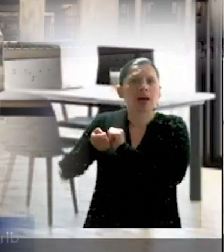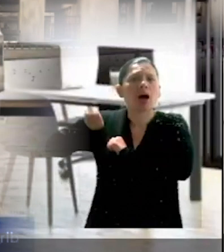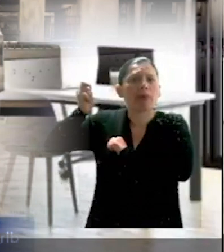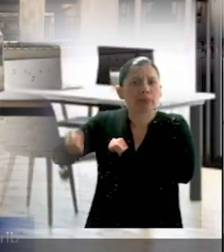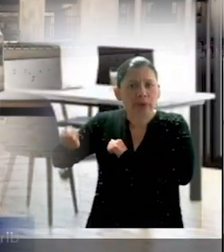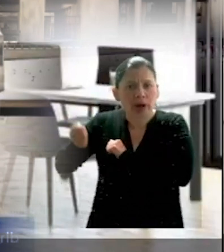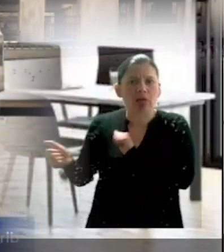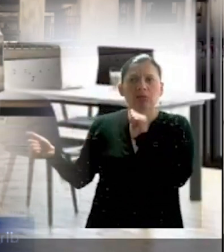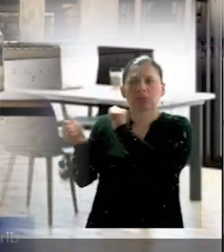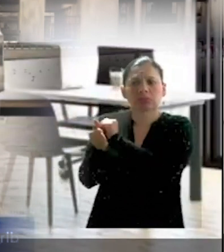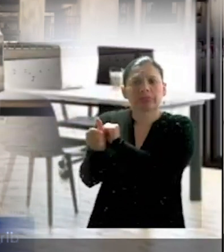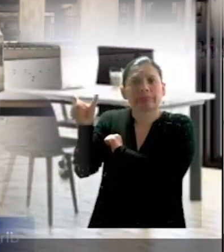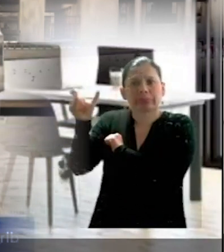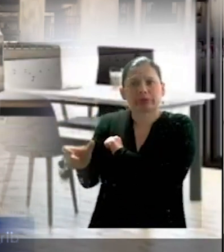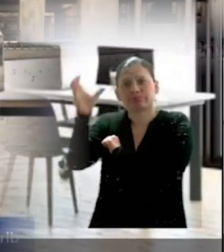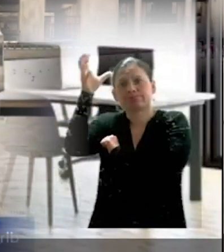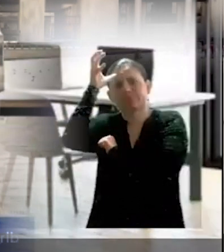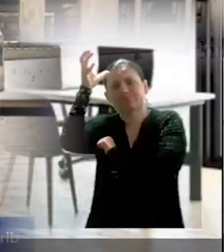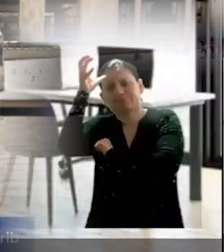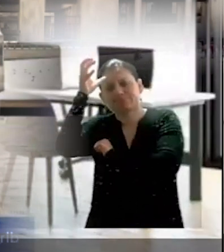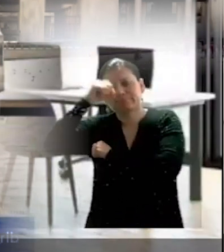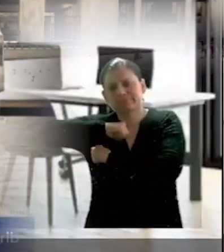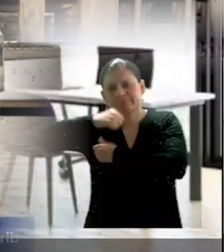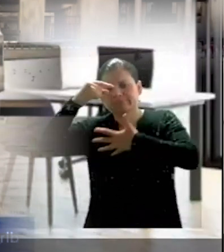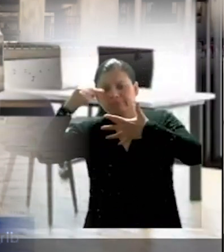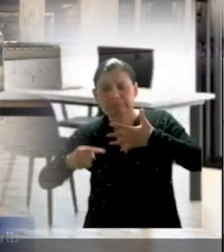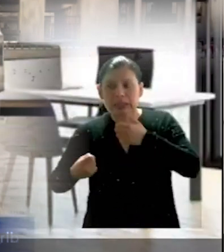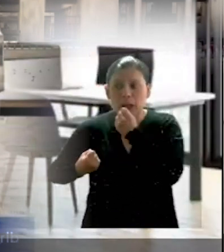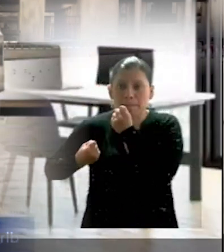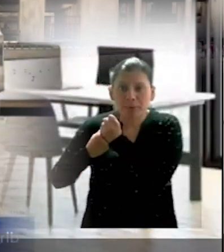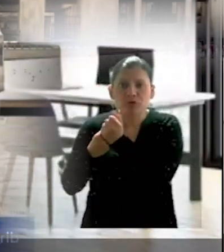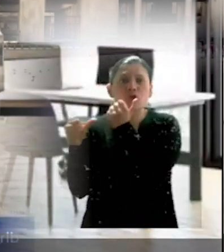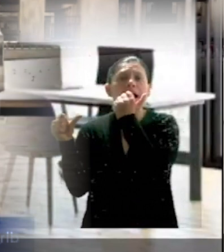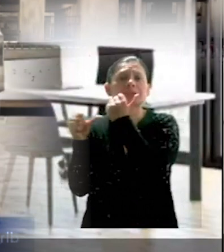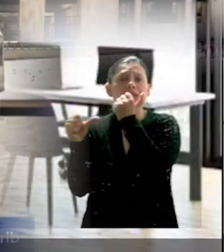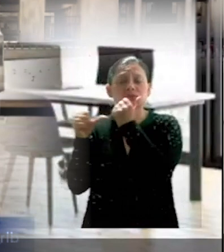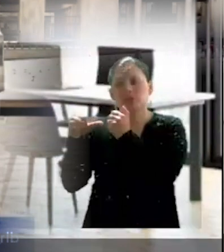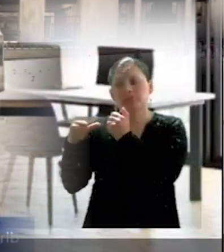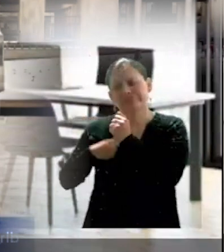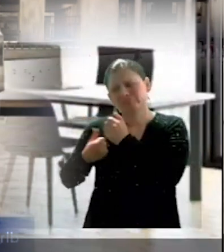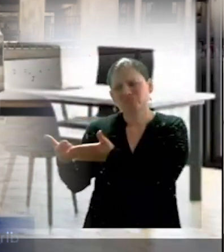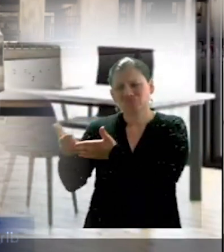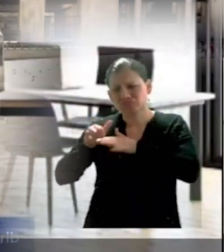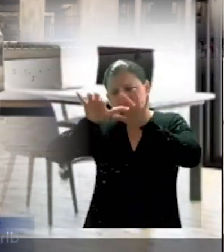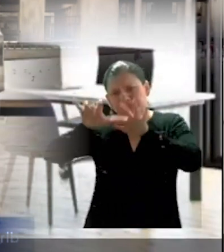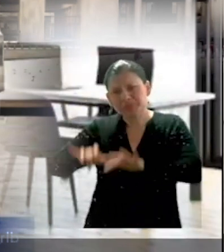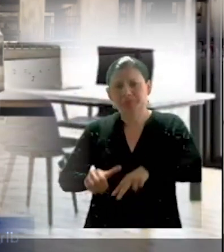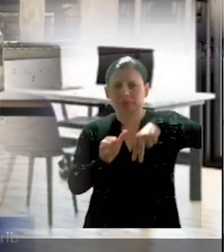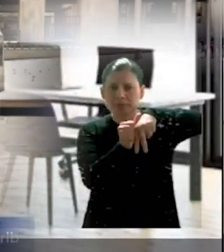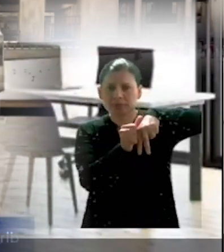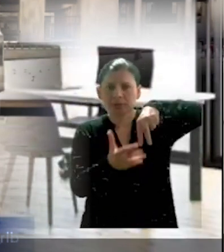abogado o un asesor que les garantizara una adecuada elaboración de la acción de tutela. Sin embargo, con el tiempo, nos expone,